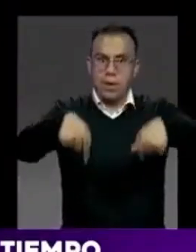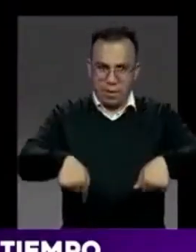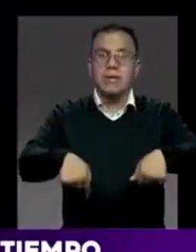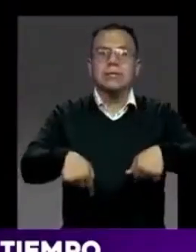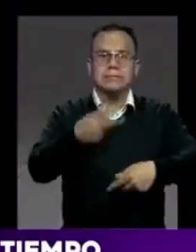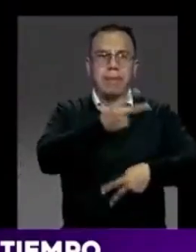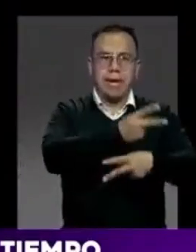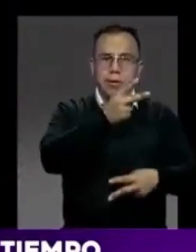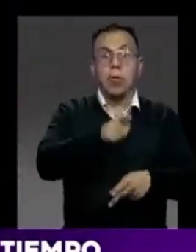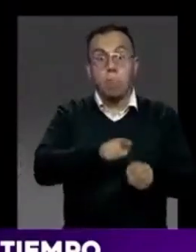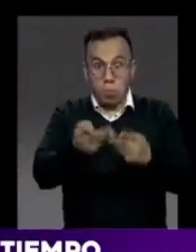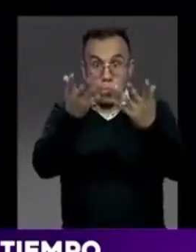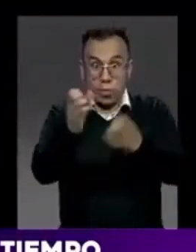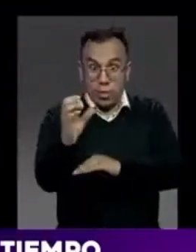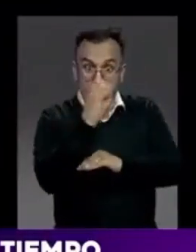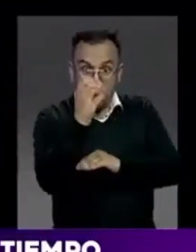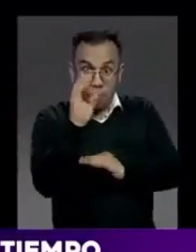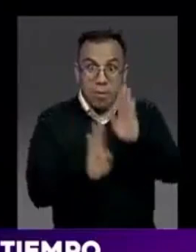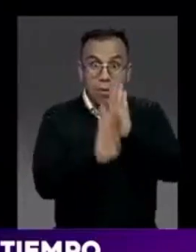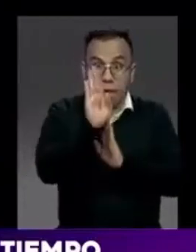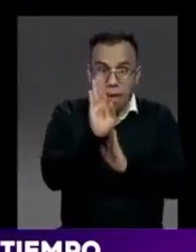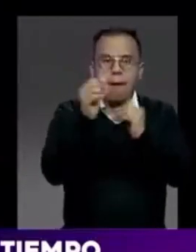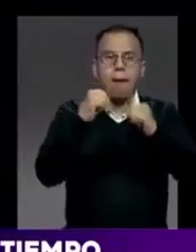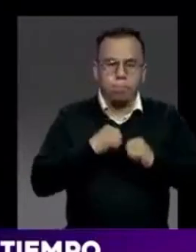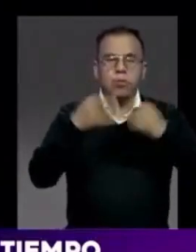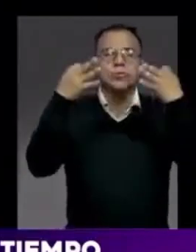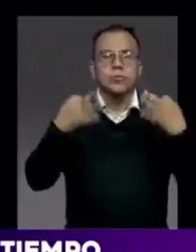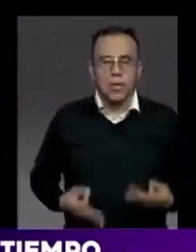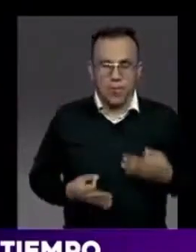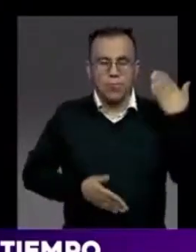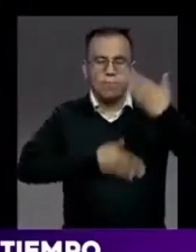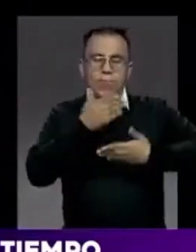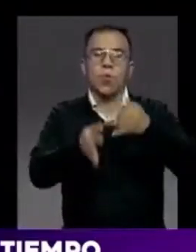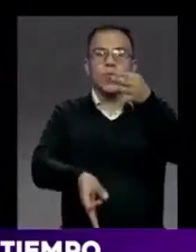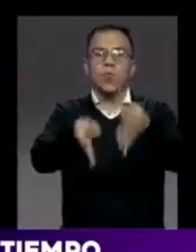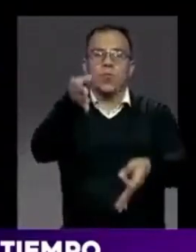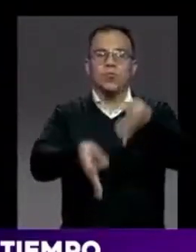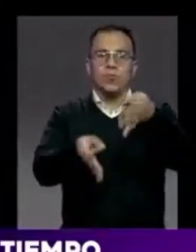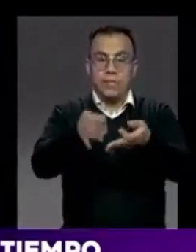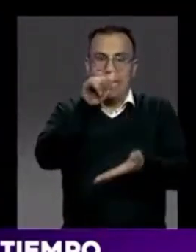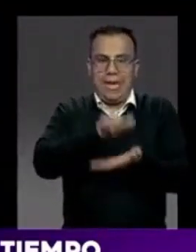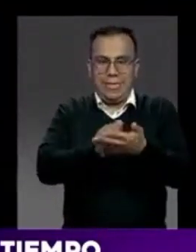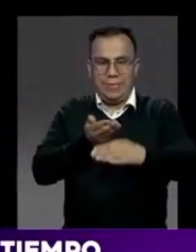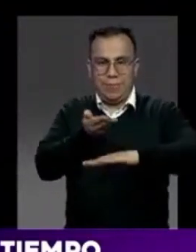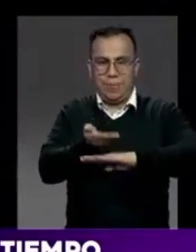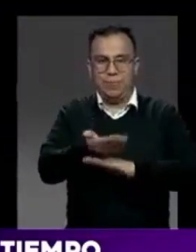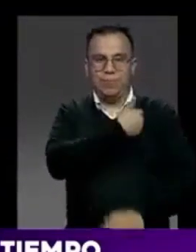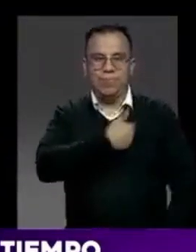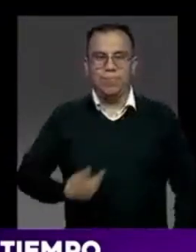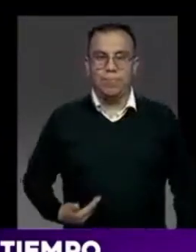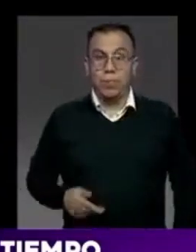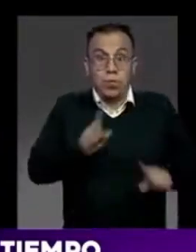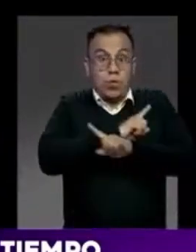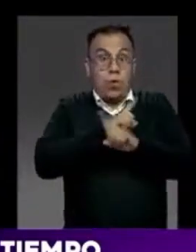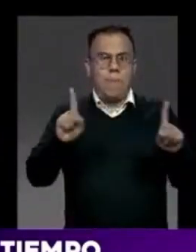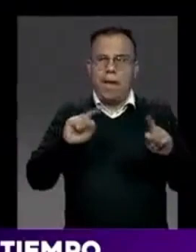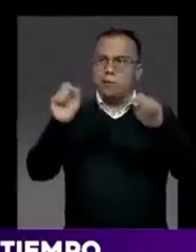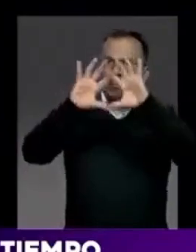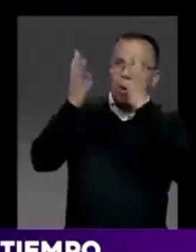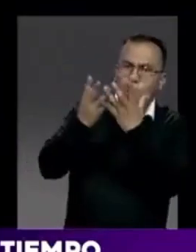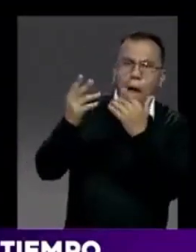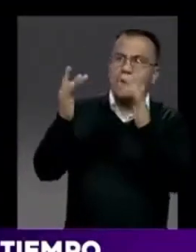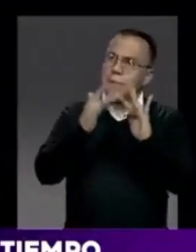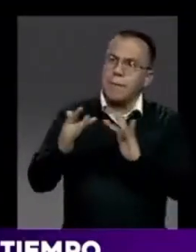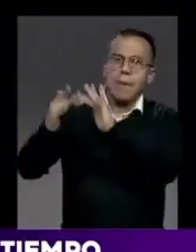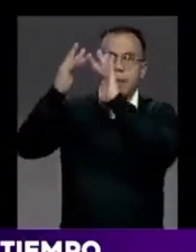peligros usted quiere un país que se desarrolle que tenga seguridad que tenga justicia es mi propuesta presidencial no más globalismo no más